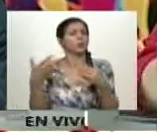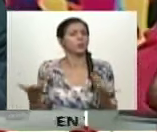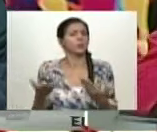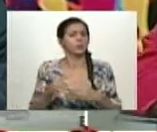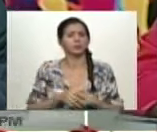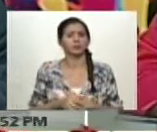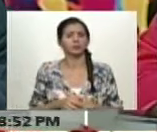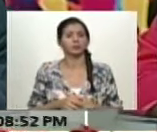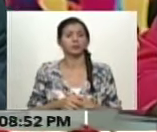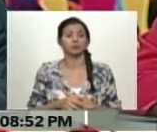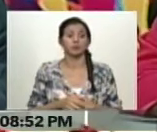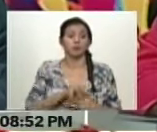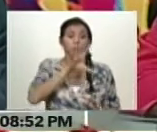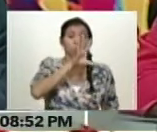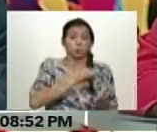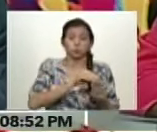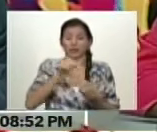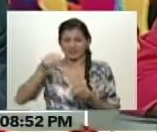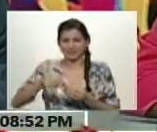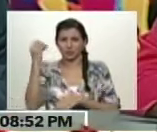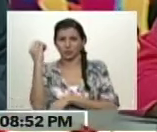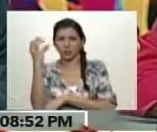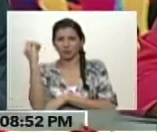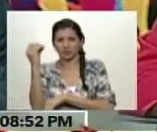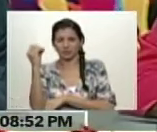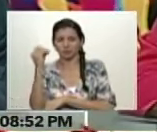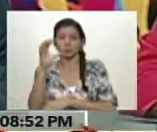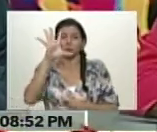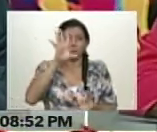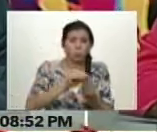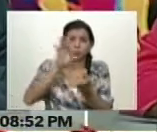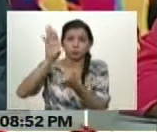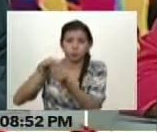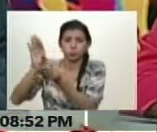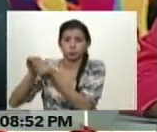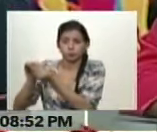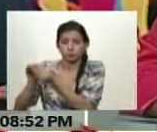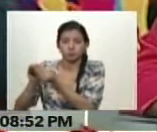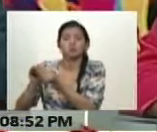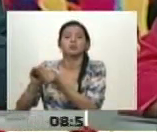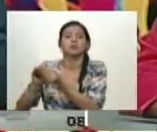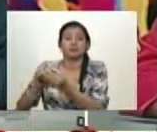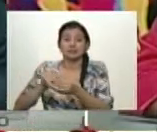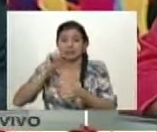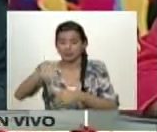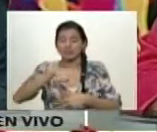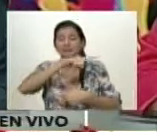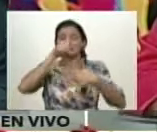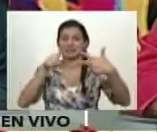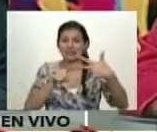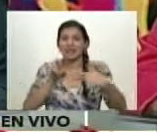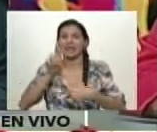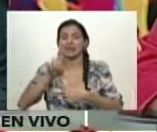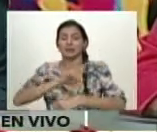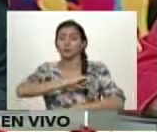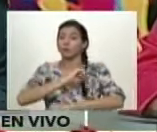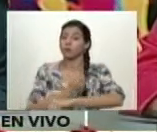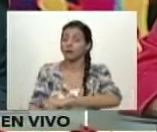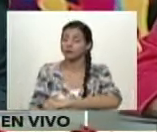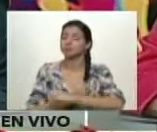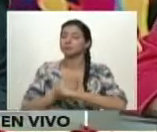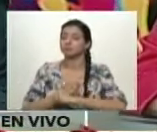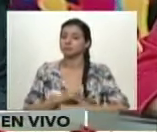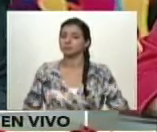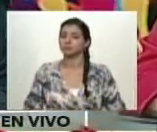llevar las conclusiones de este Congreso y las tres R's reforzadas y